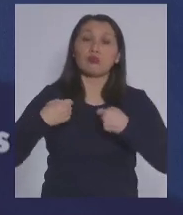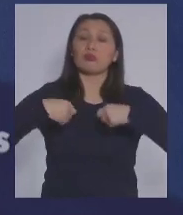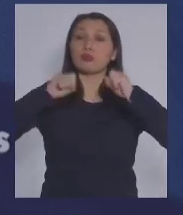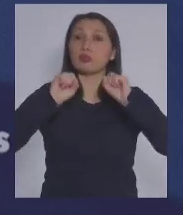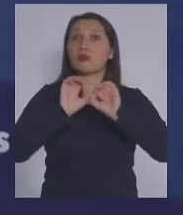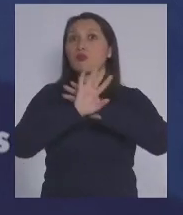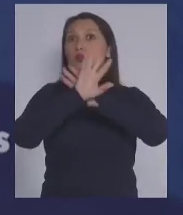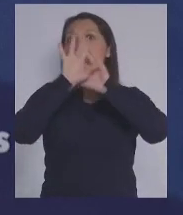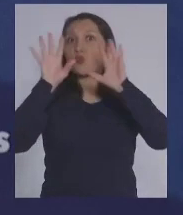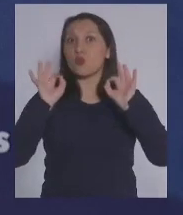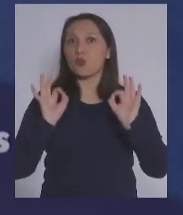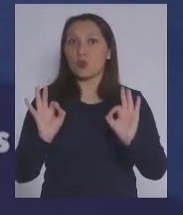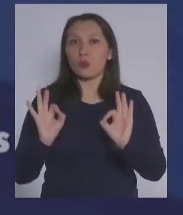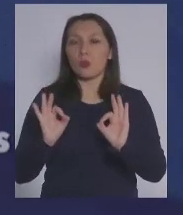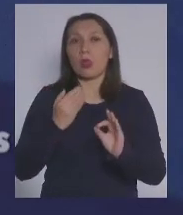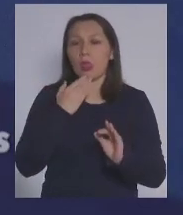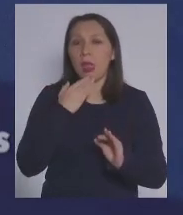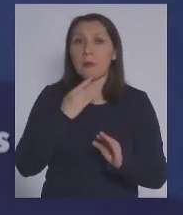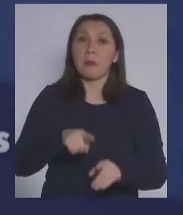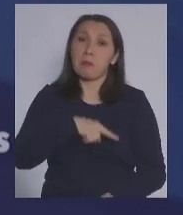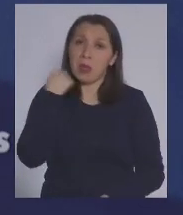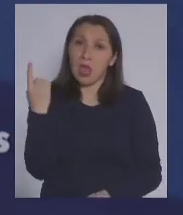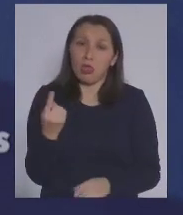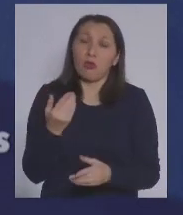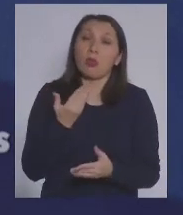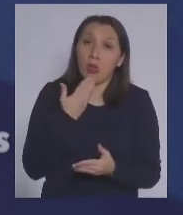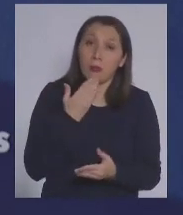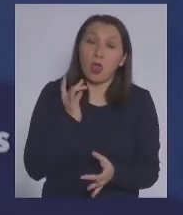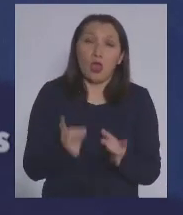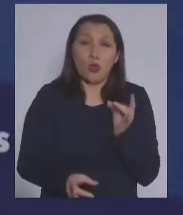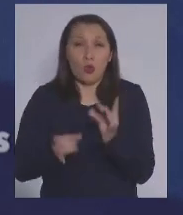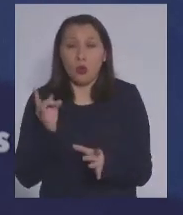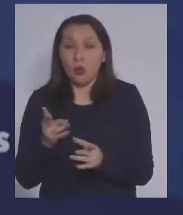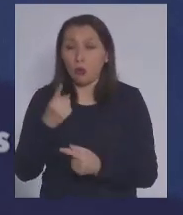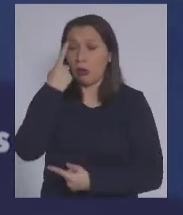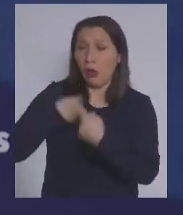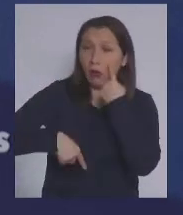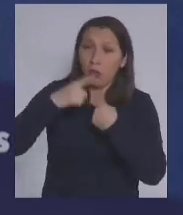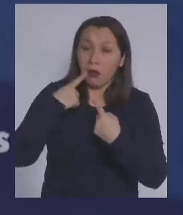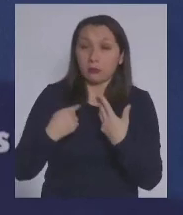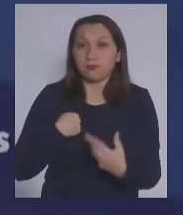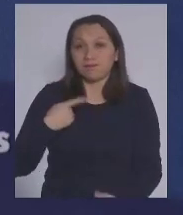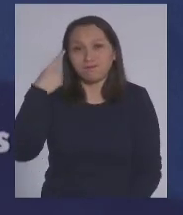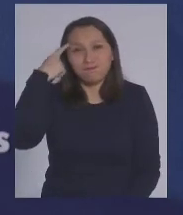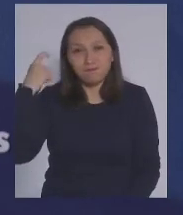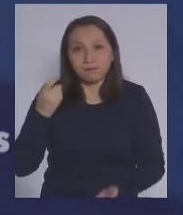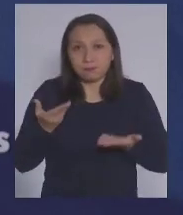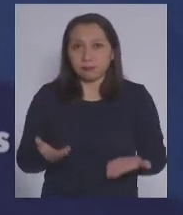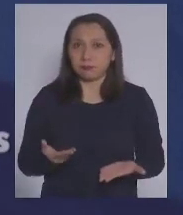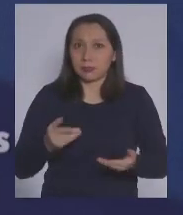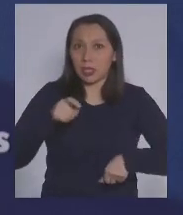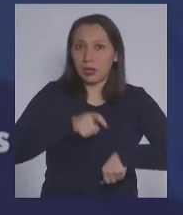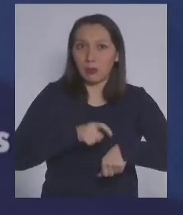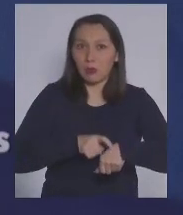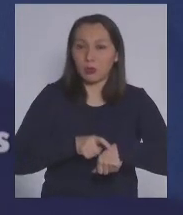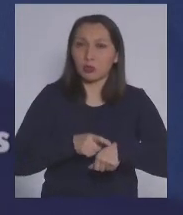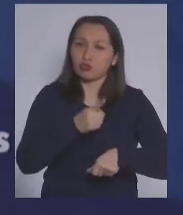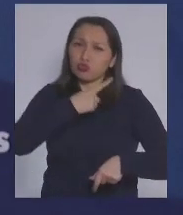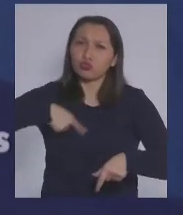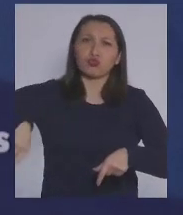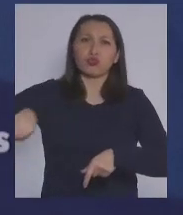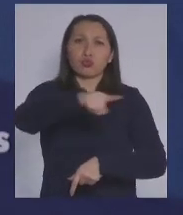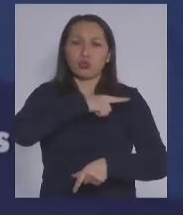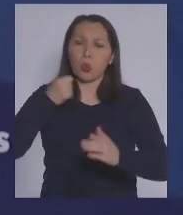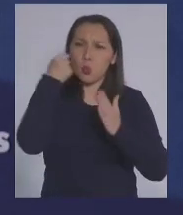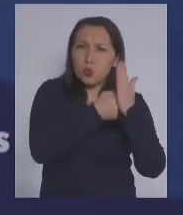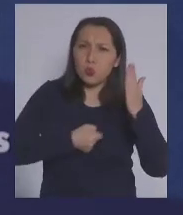historia de derrotas y de dolores y de llantos yo creo que en este momento en que estamos luchando todos